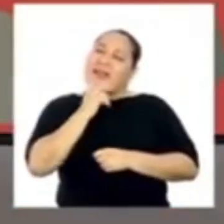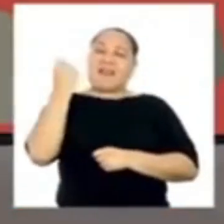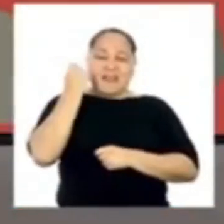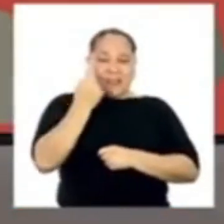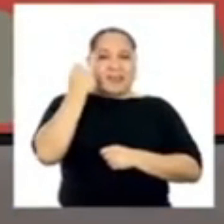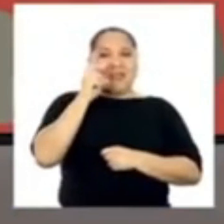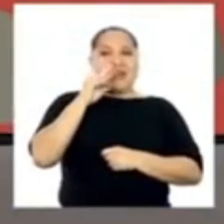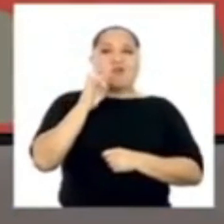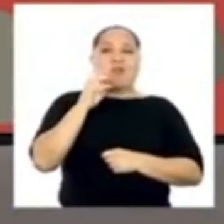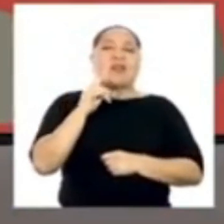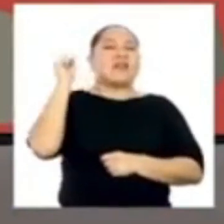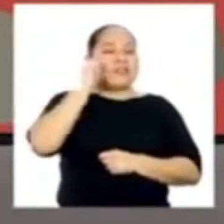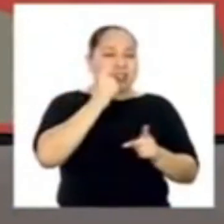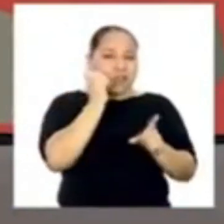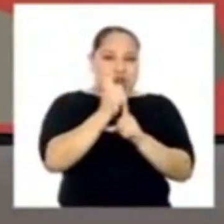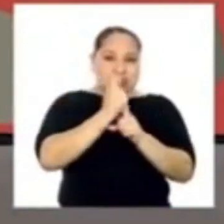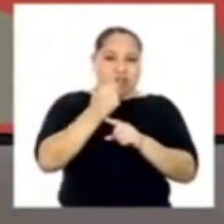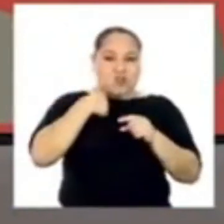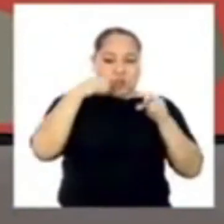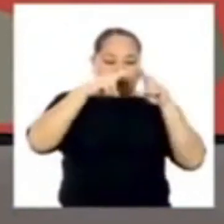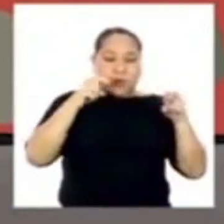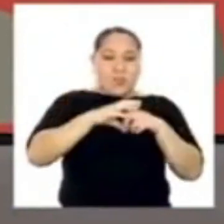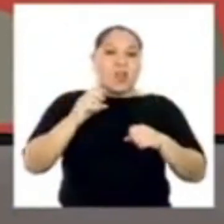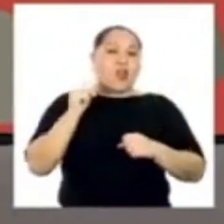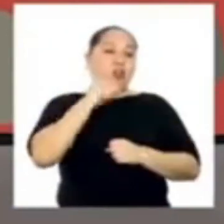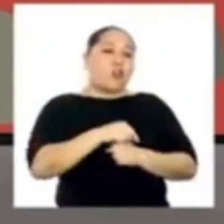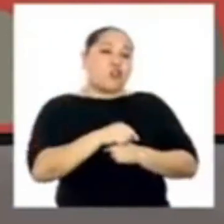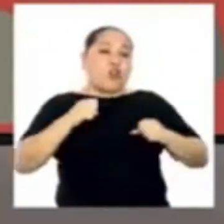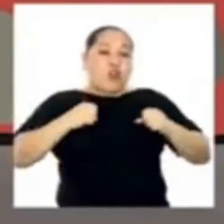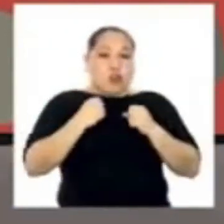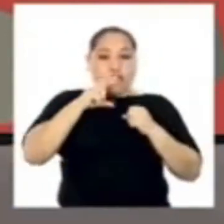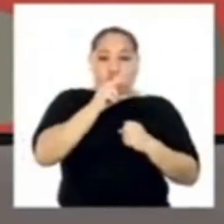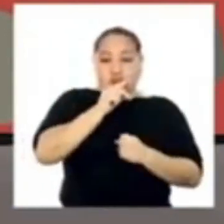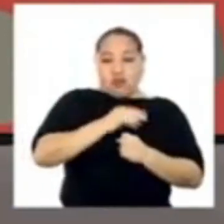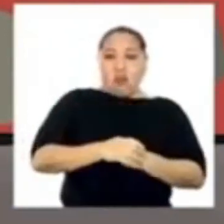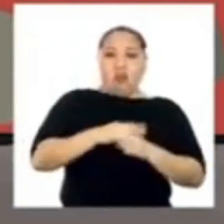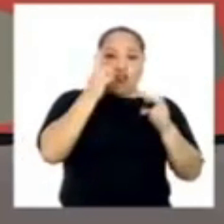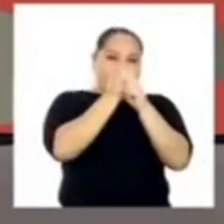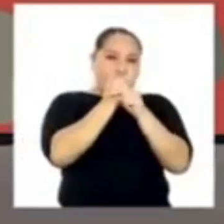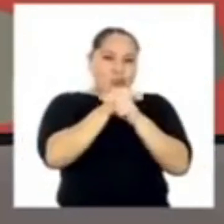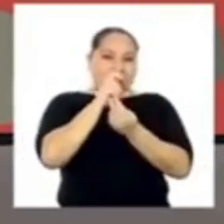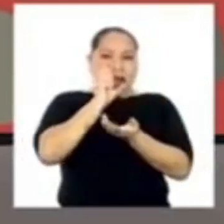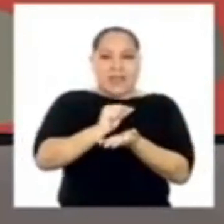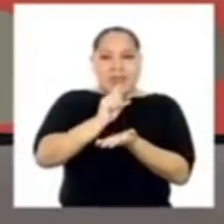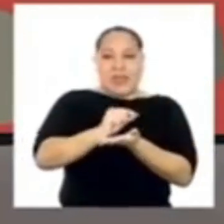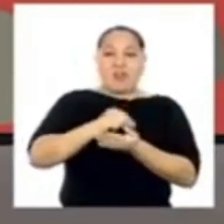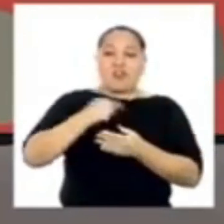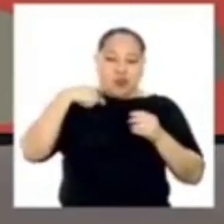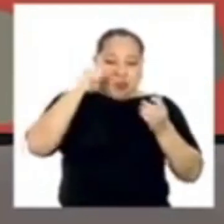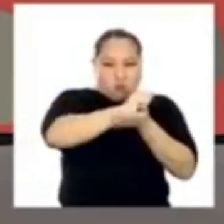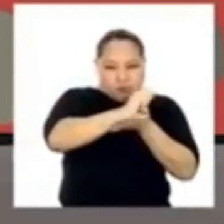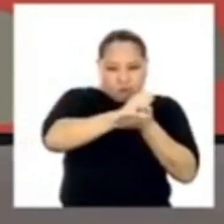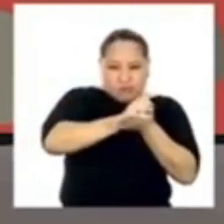Ya entendí, Wilder. Está bien, voy a investigar con Cocó, Coné y Raimi. Anotaré todo